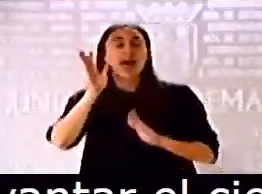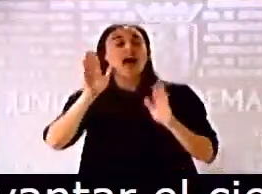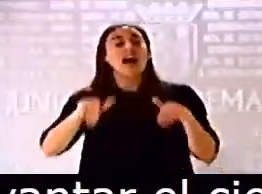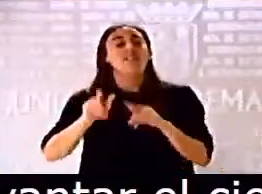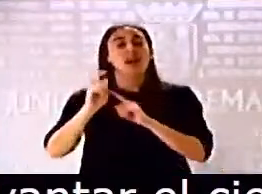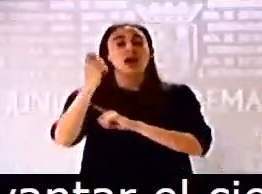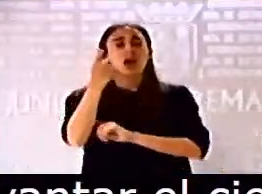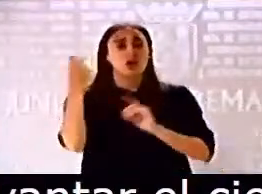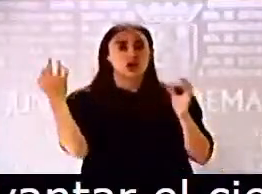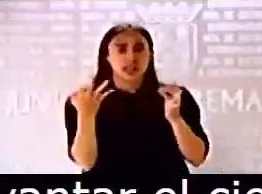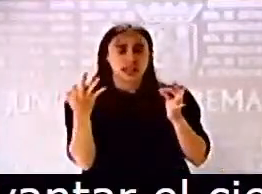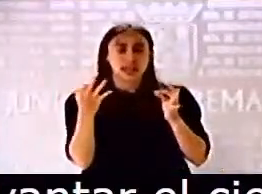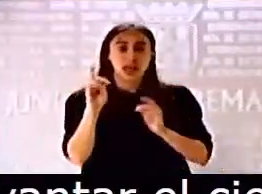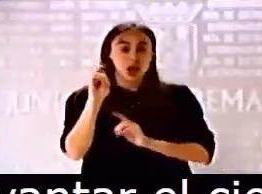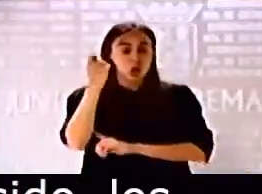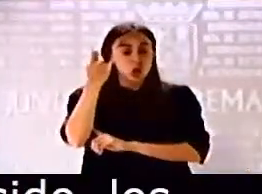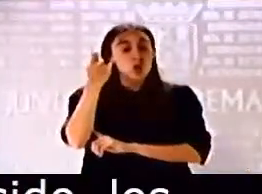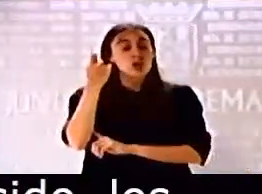capaces